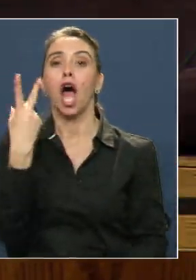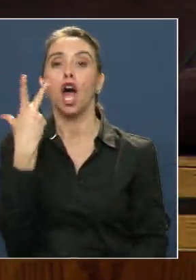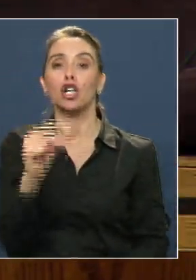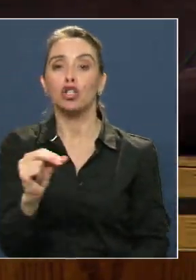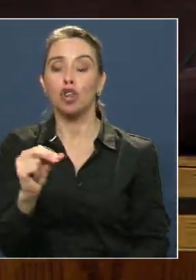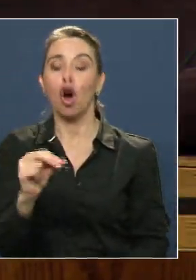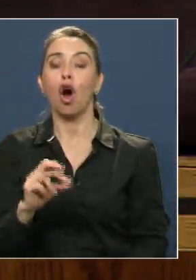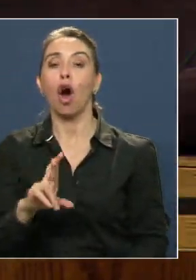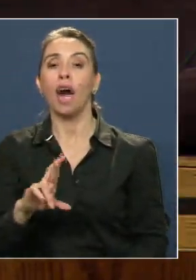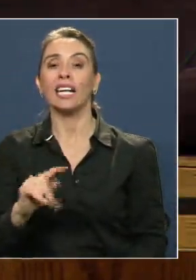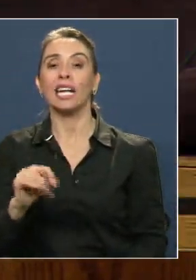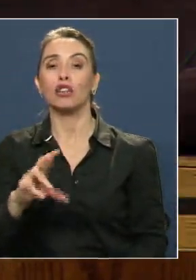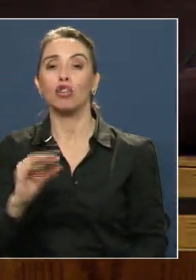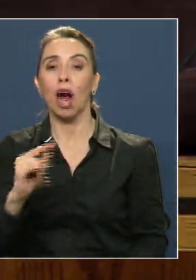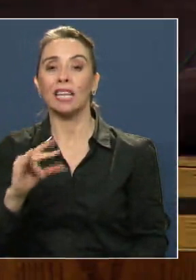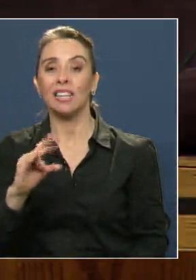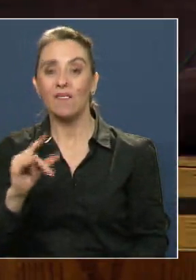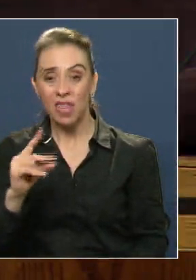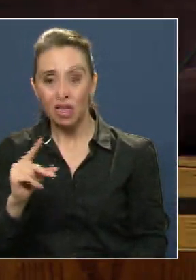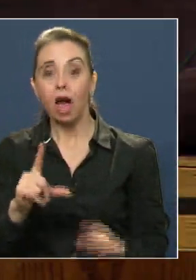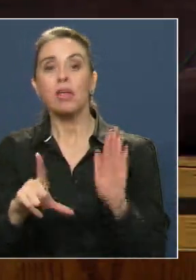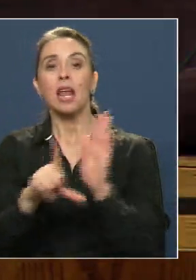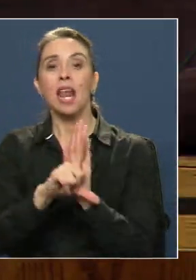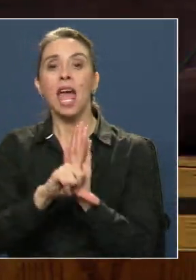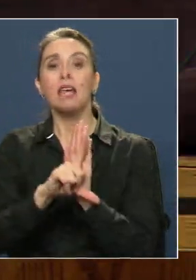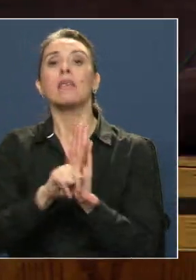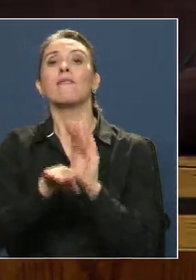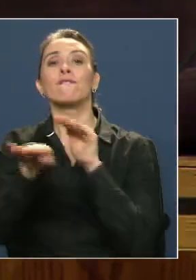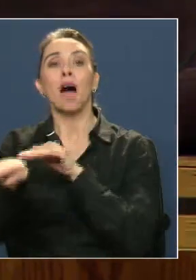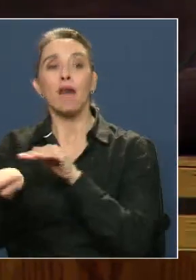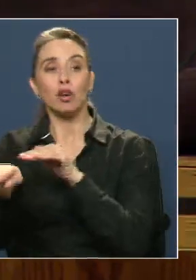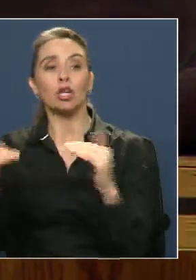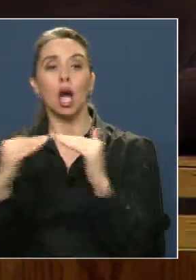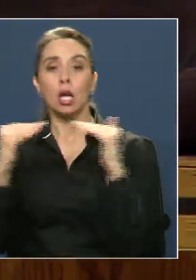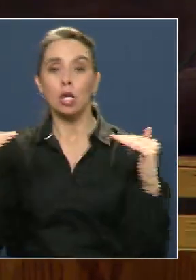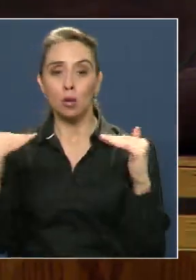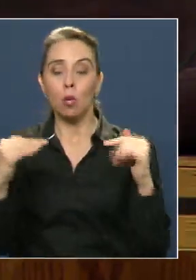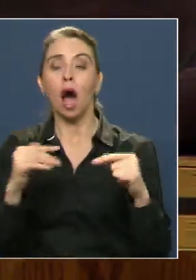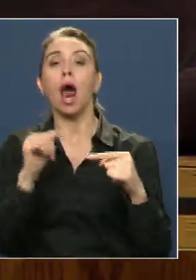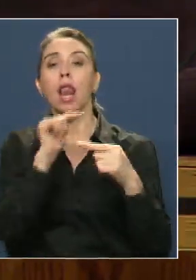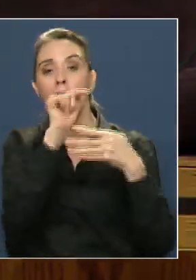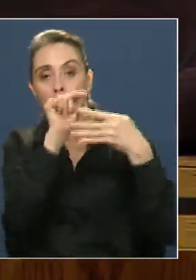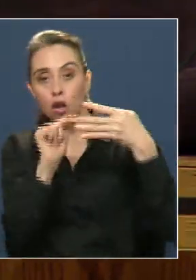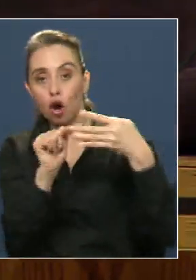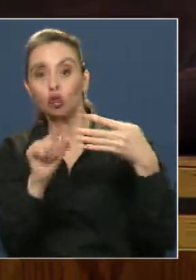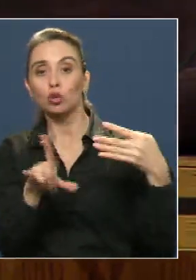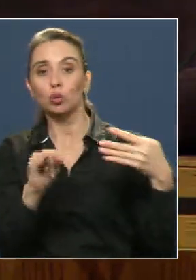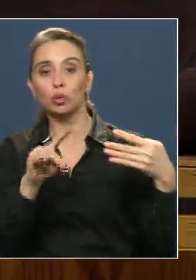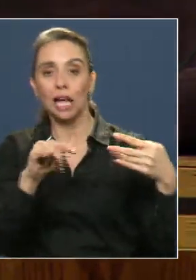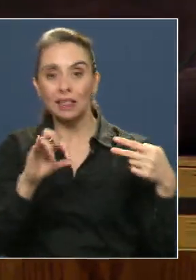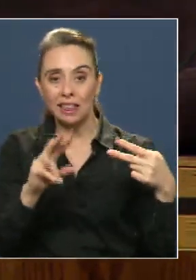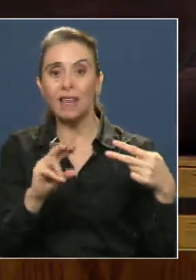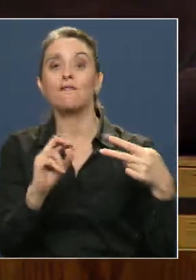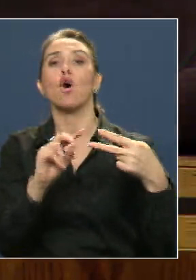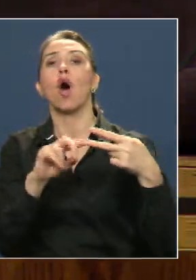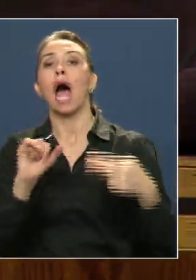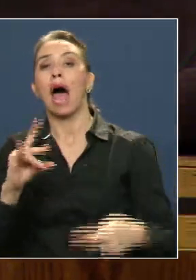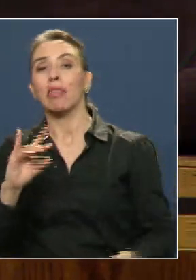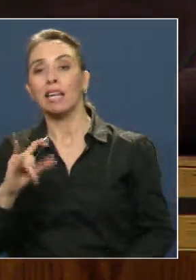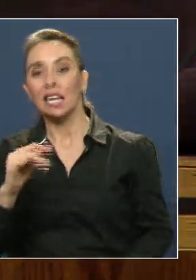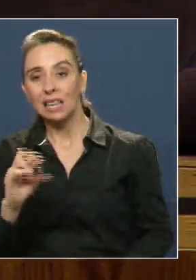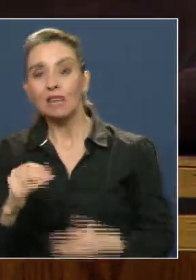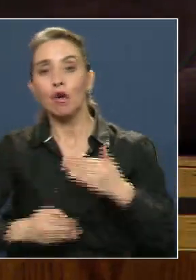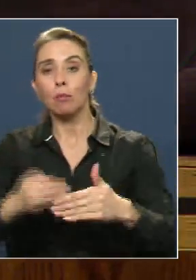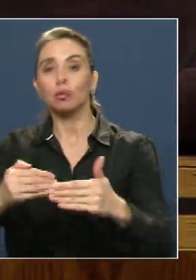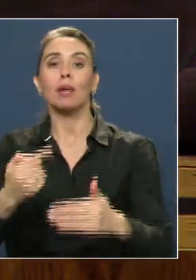de la ley restrictiva desfavorable abarca por el igual tanto los preceptos sustantivos como los adjetivos o procedimientos que afectan